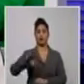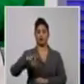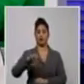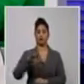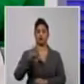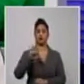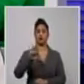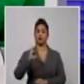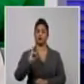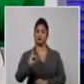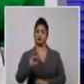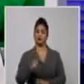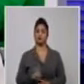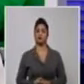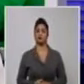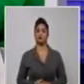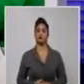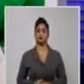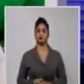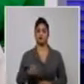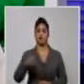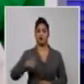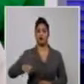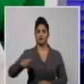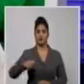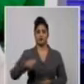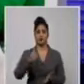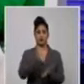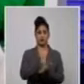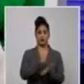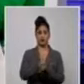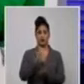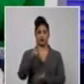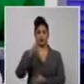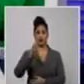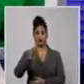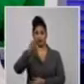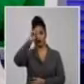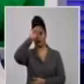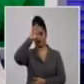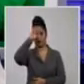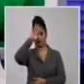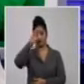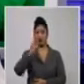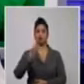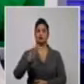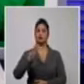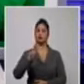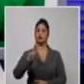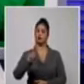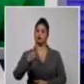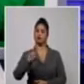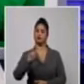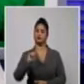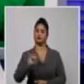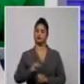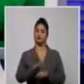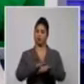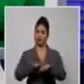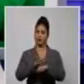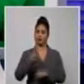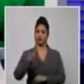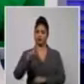56, del municipio Pinar 23 y de Minas de Matahambre 31, de San Juan y Martínez y Consolación del